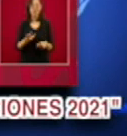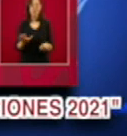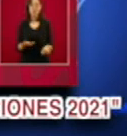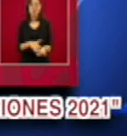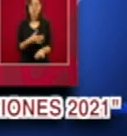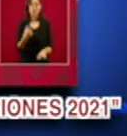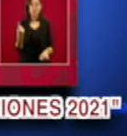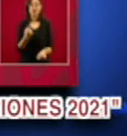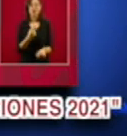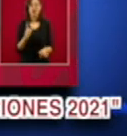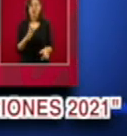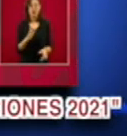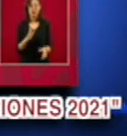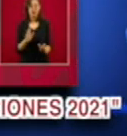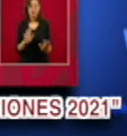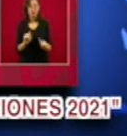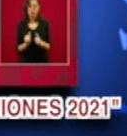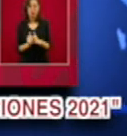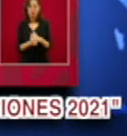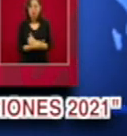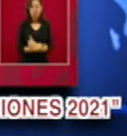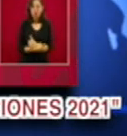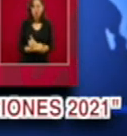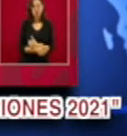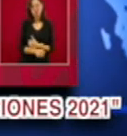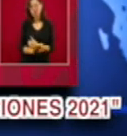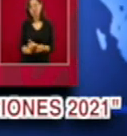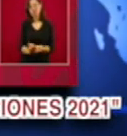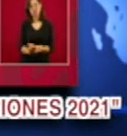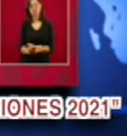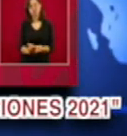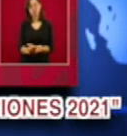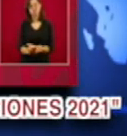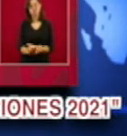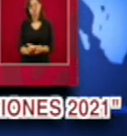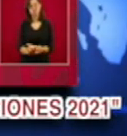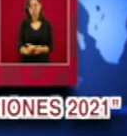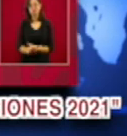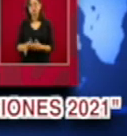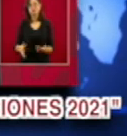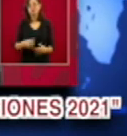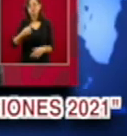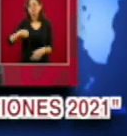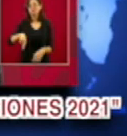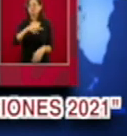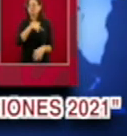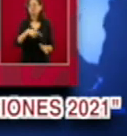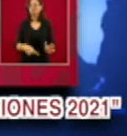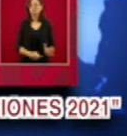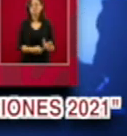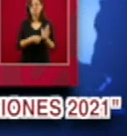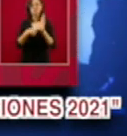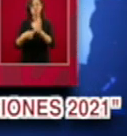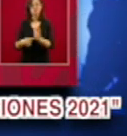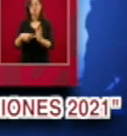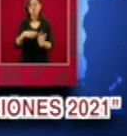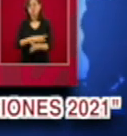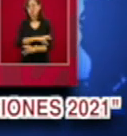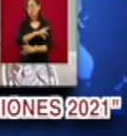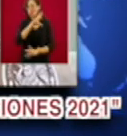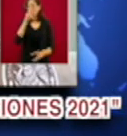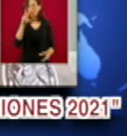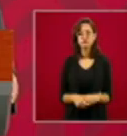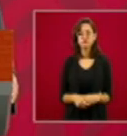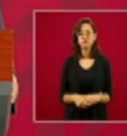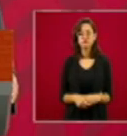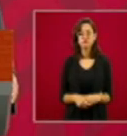a los ojos de todo. Ahí está la elección de 2018, está la elección de 2015, son las dos que nos